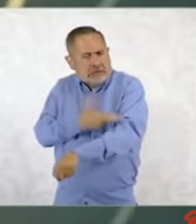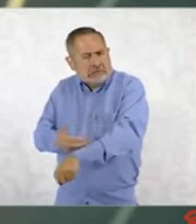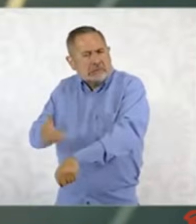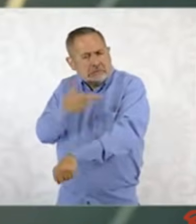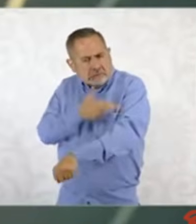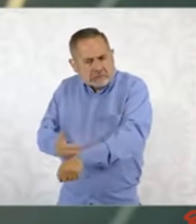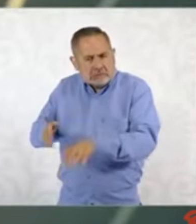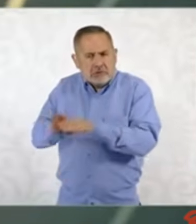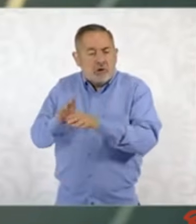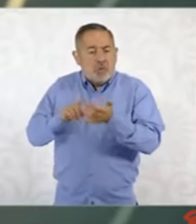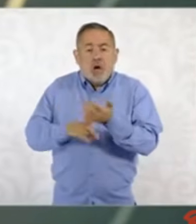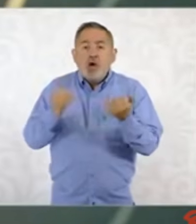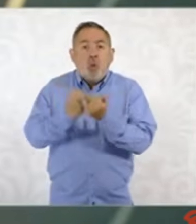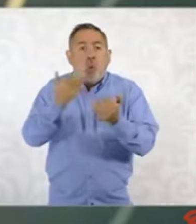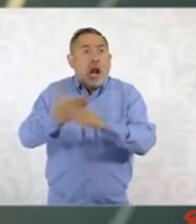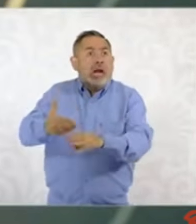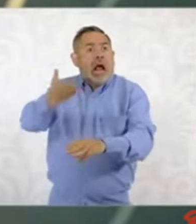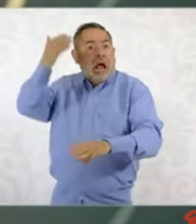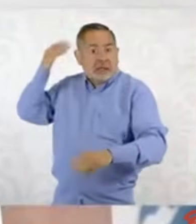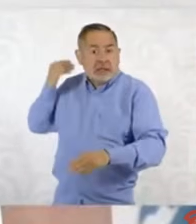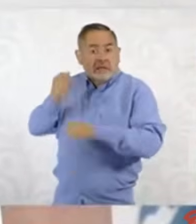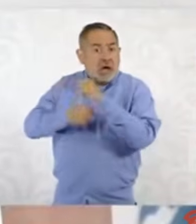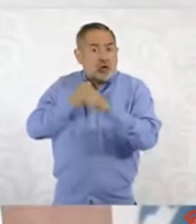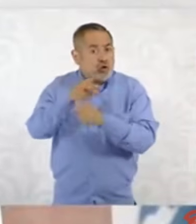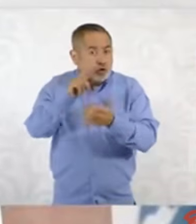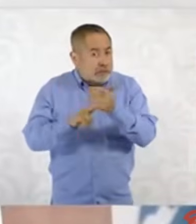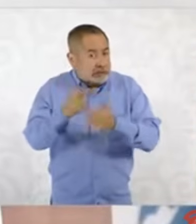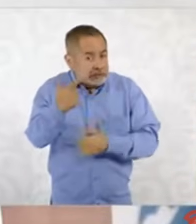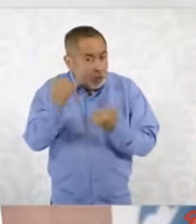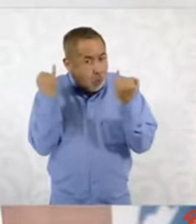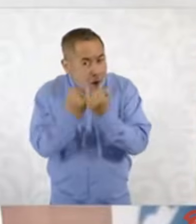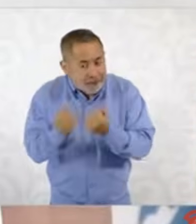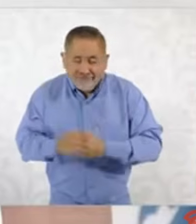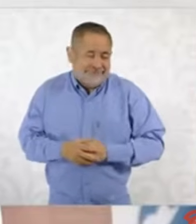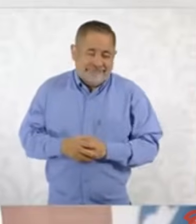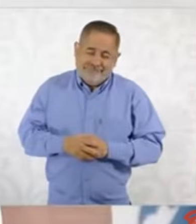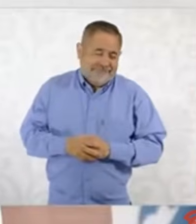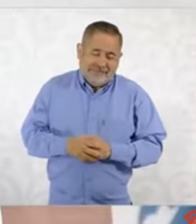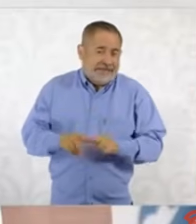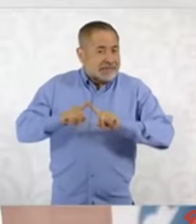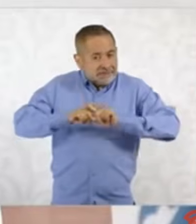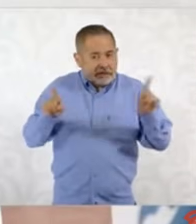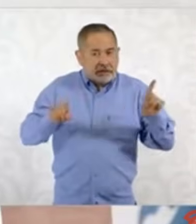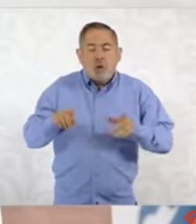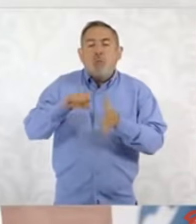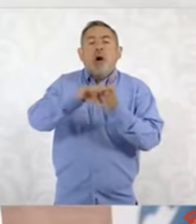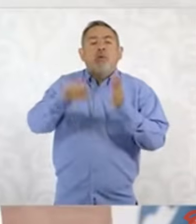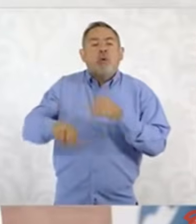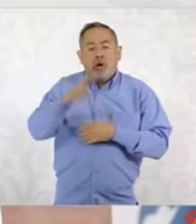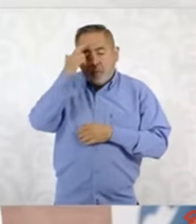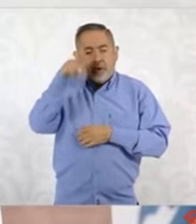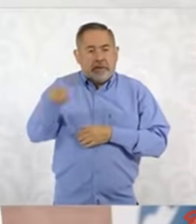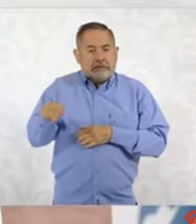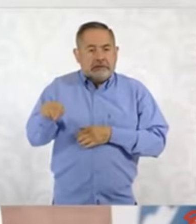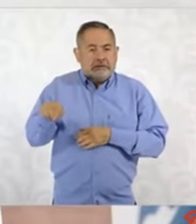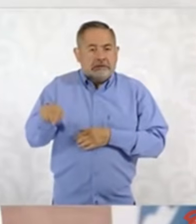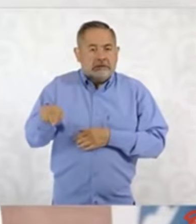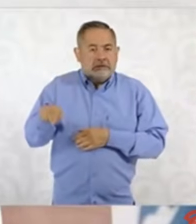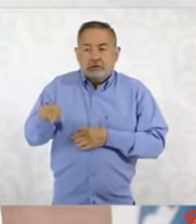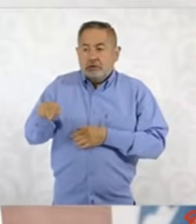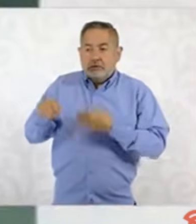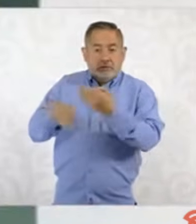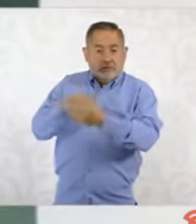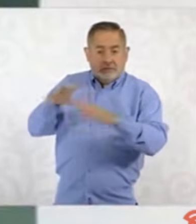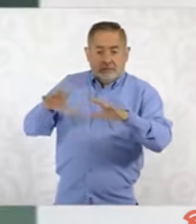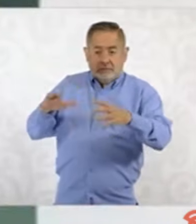ya no son las mismas condiciones del 2007, porque ha habido diversos cambios. Uno de ellos fue que todos los